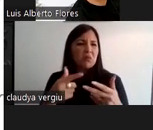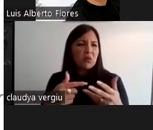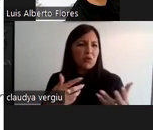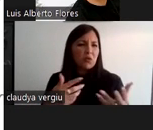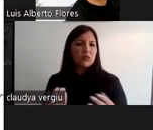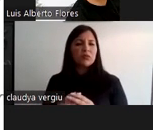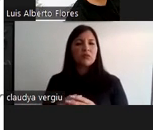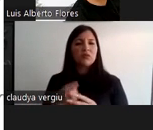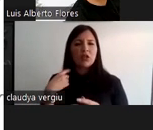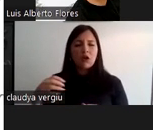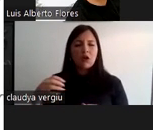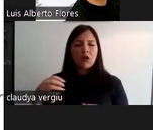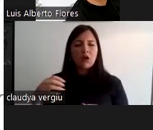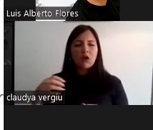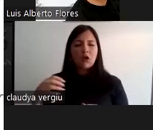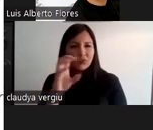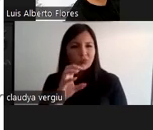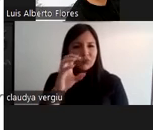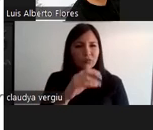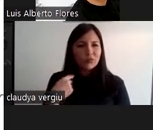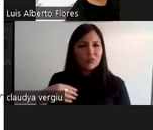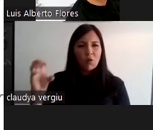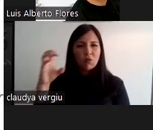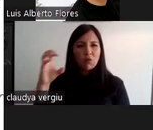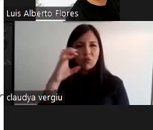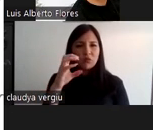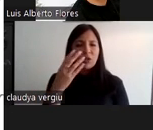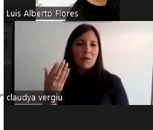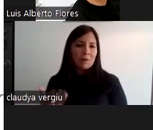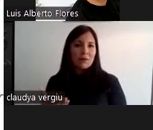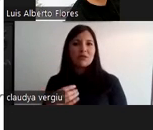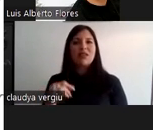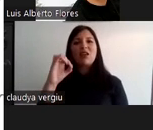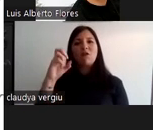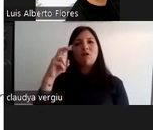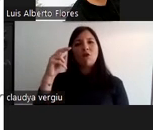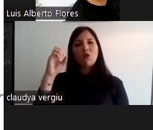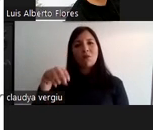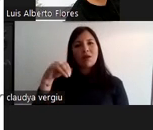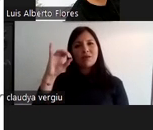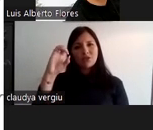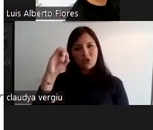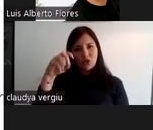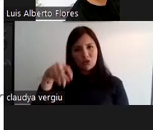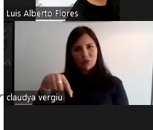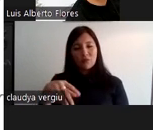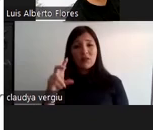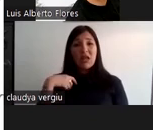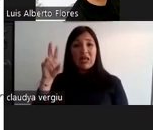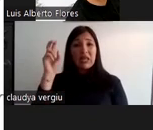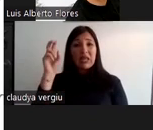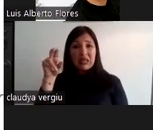que otros lugares posibles hay Qué información les estaría dando eh necesitan siempre la información